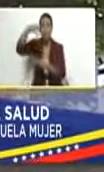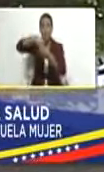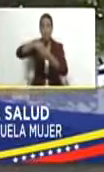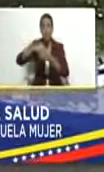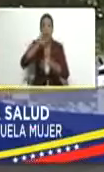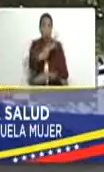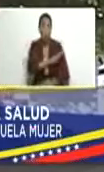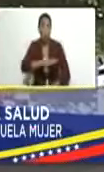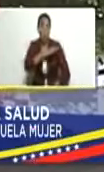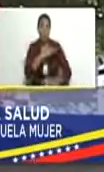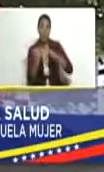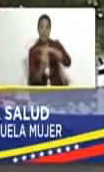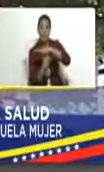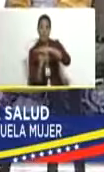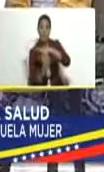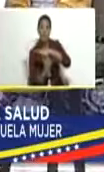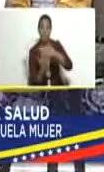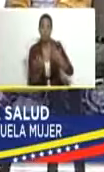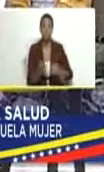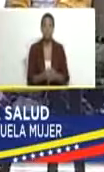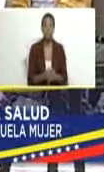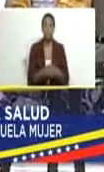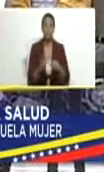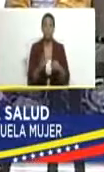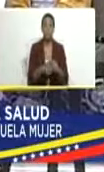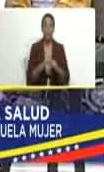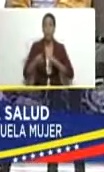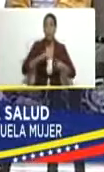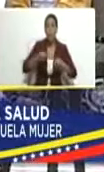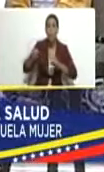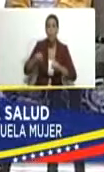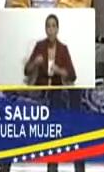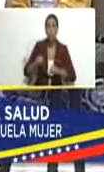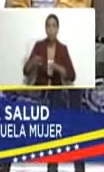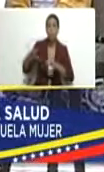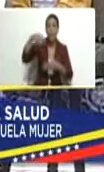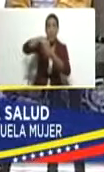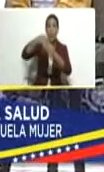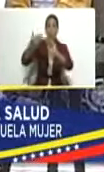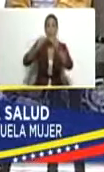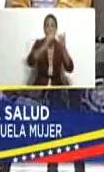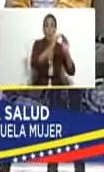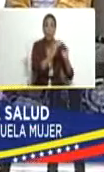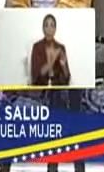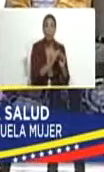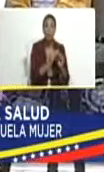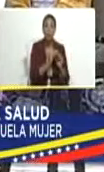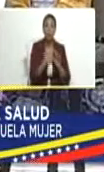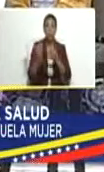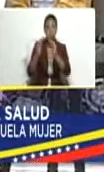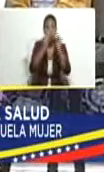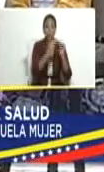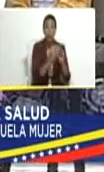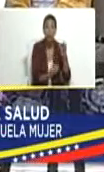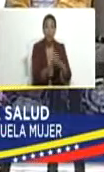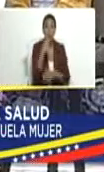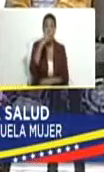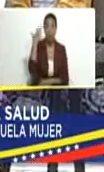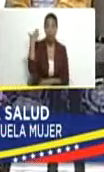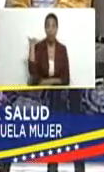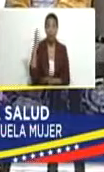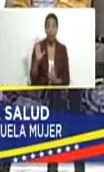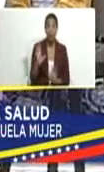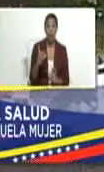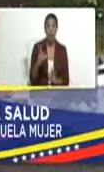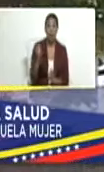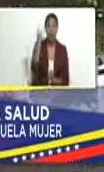los comités de base, el movimiento de movimientos, el gran movimiento que fundamos ahora,